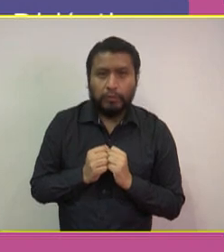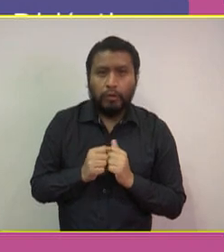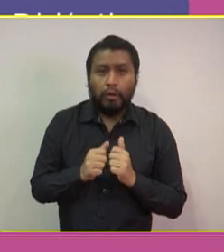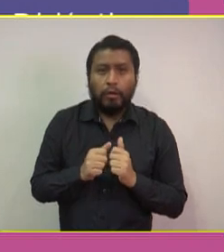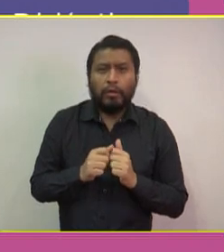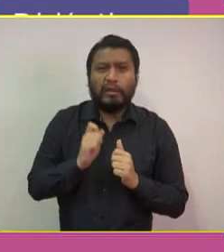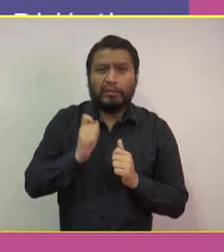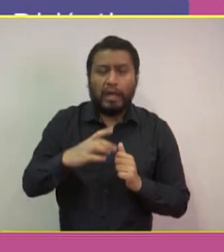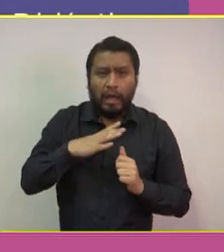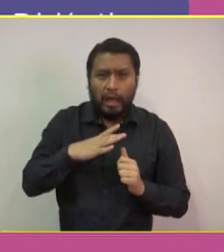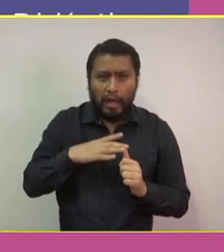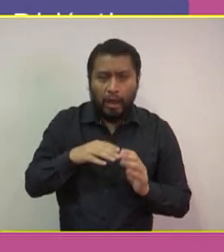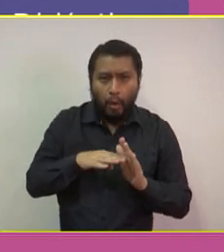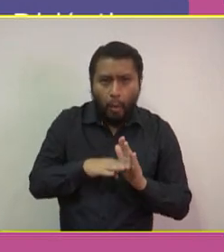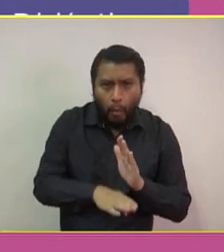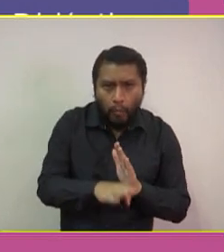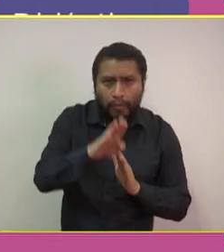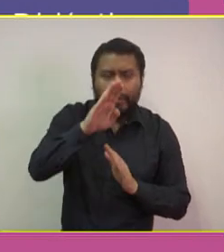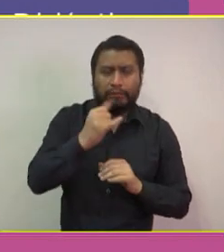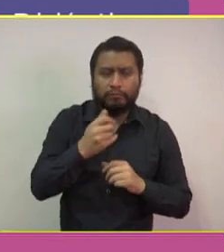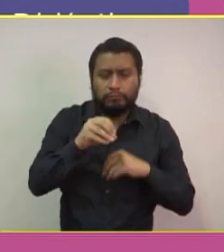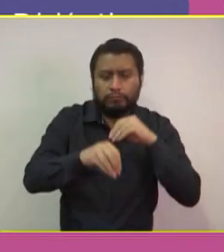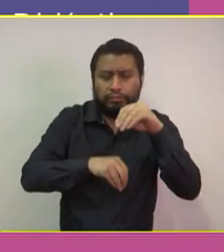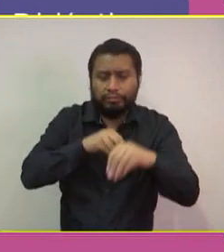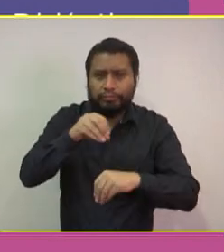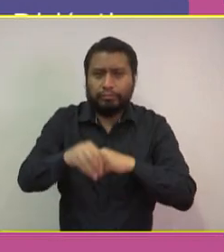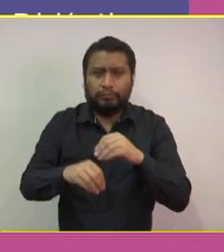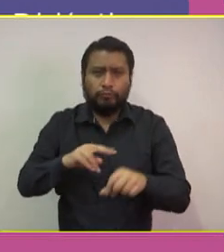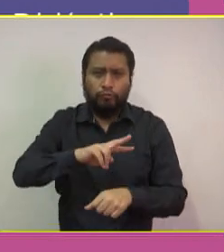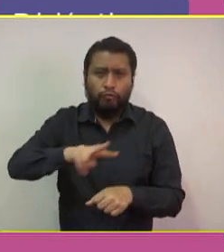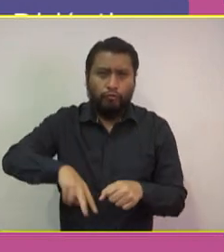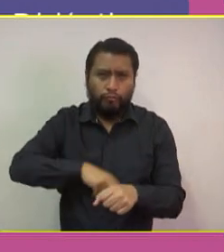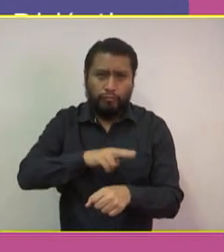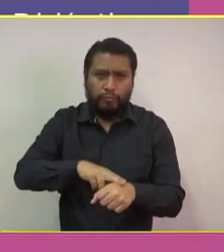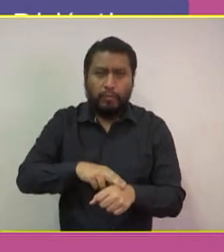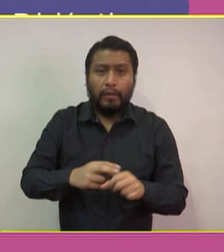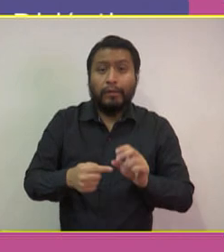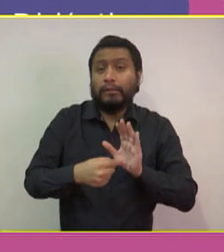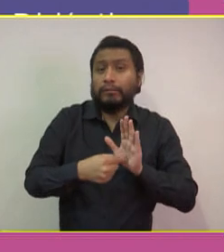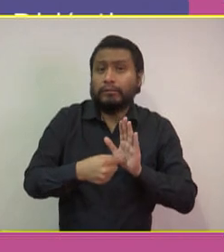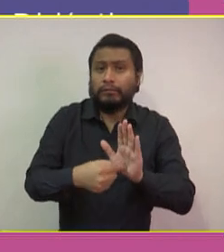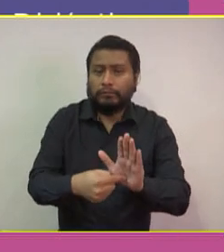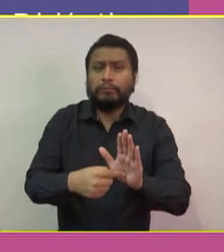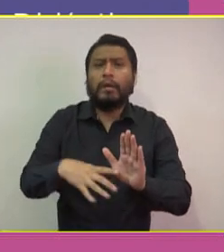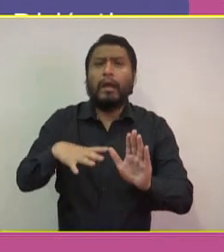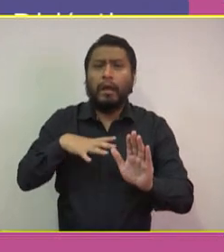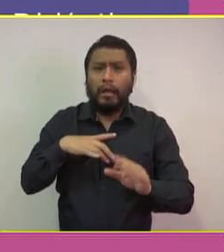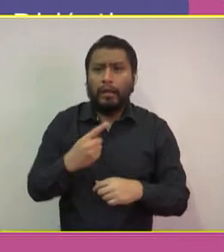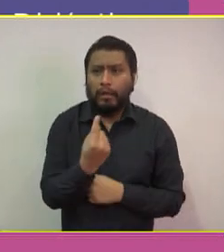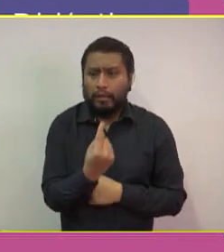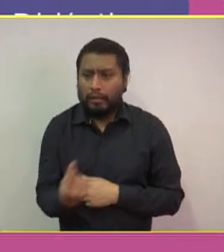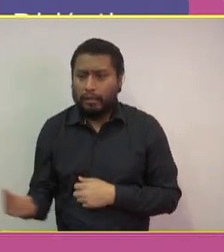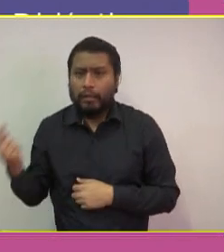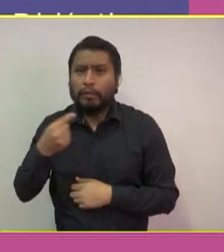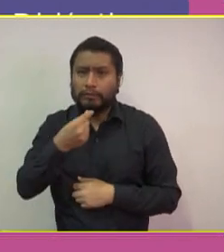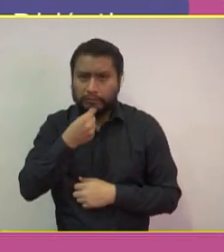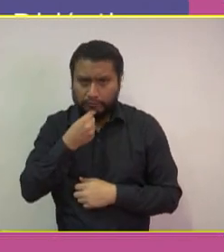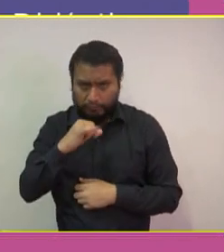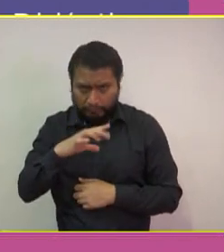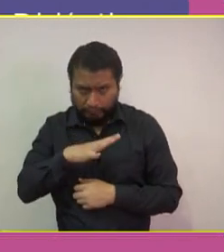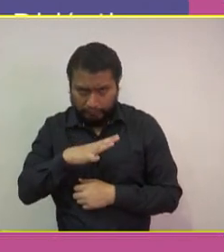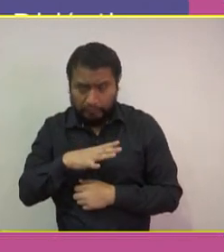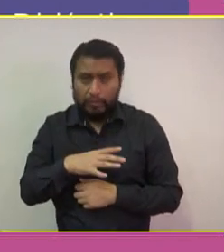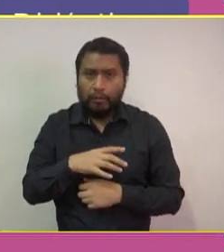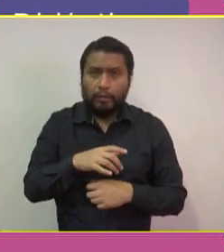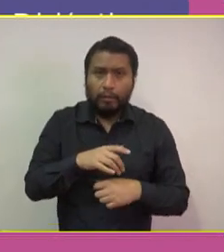a través de curvas y módulos orgánicos que denotaran esta presencia infantil, el contacto con el humano